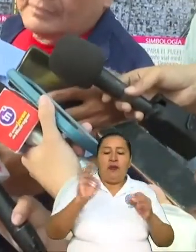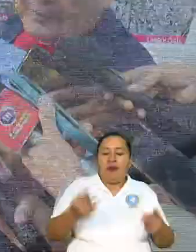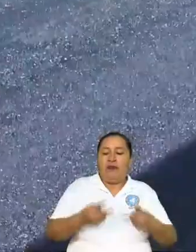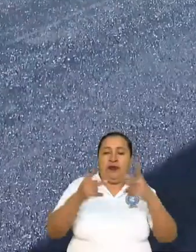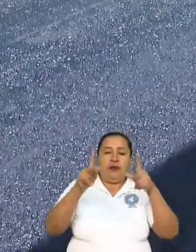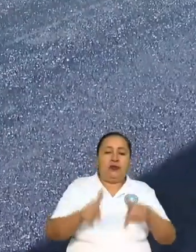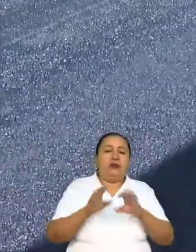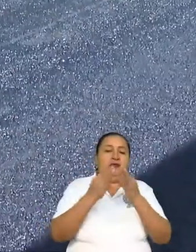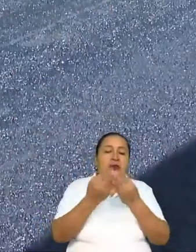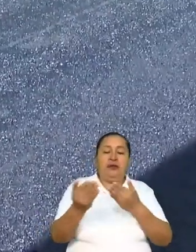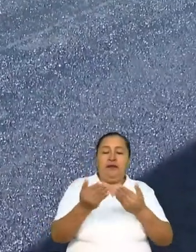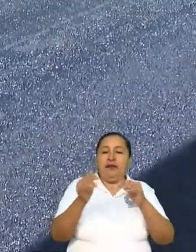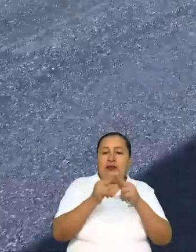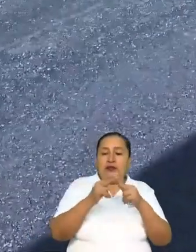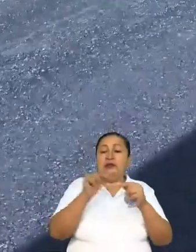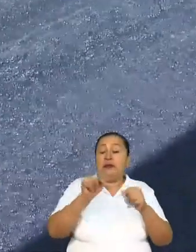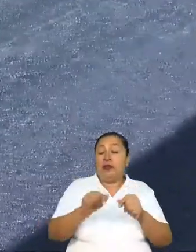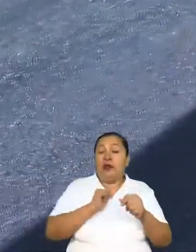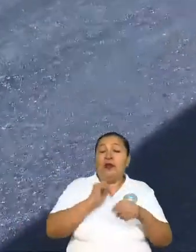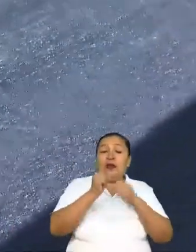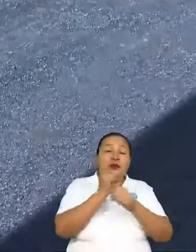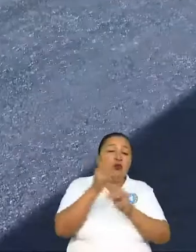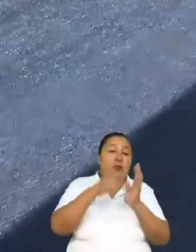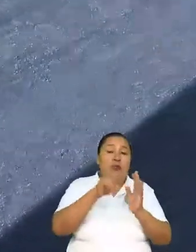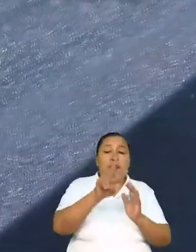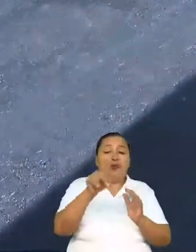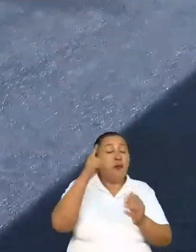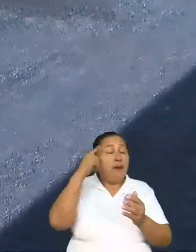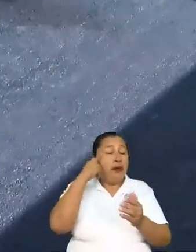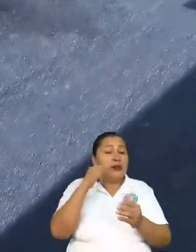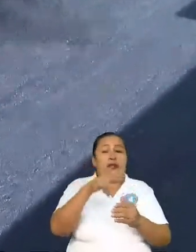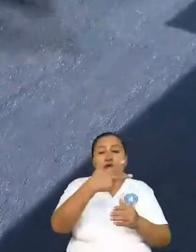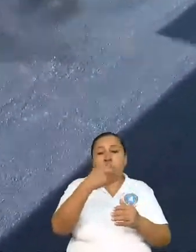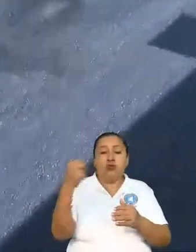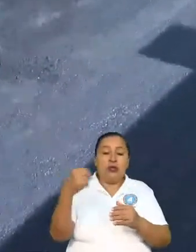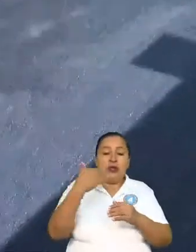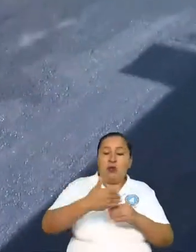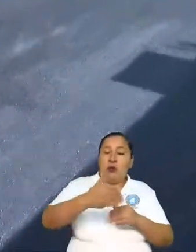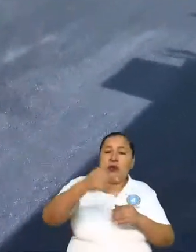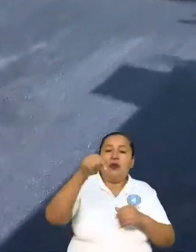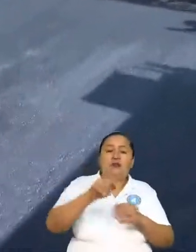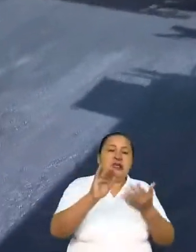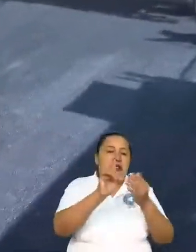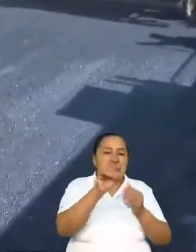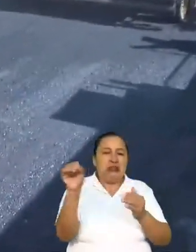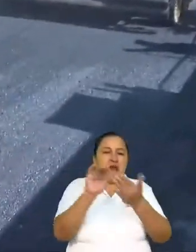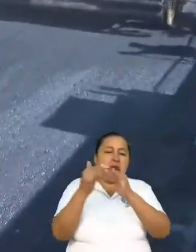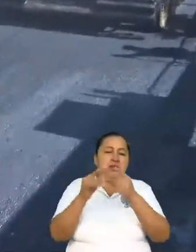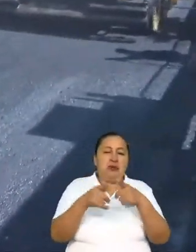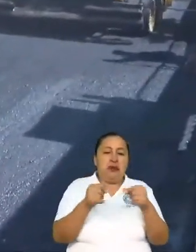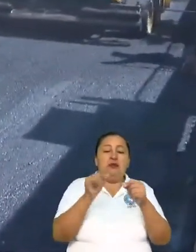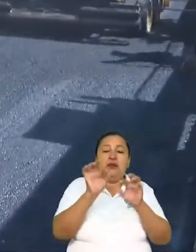la familia. Para el año 2021 se esperan pavimentar más de 800 cuadras en unos 100 barrios de la capital.